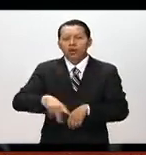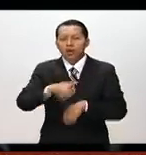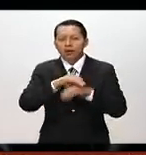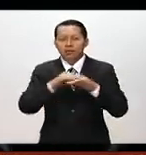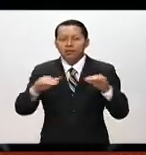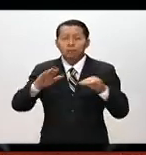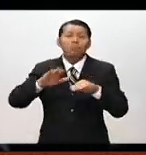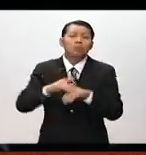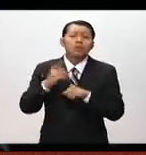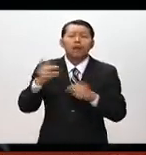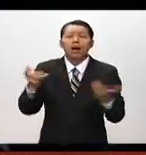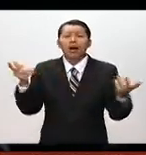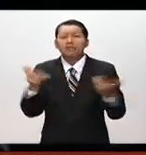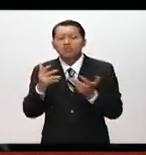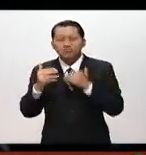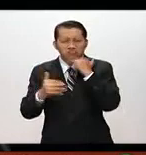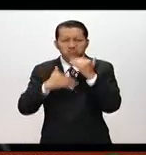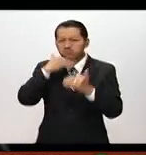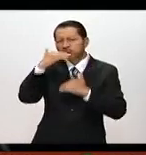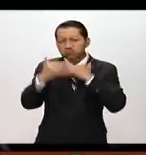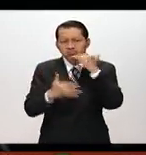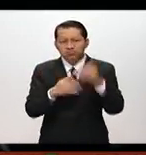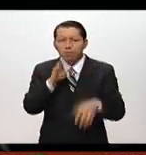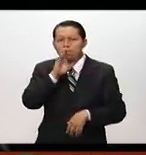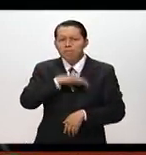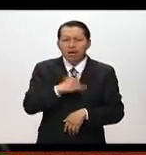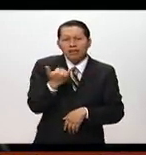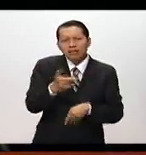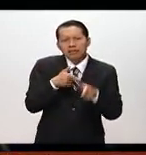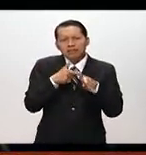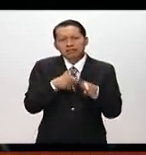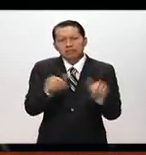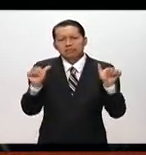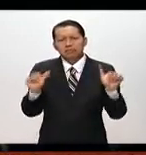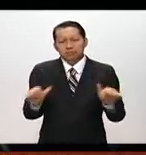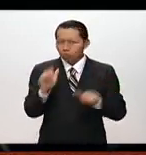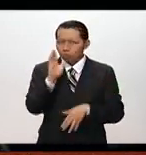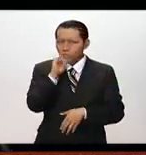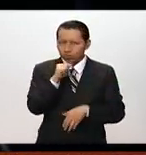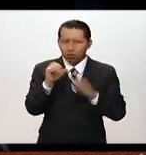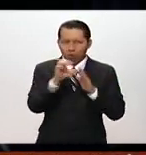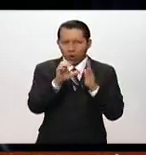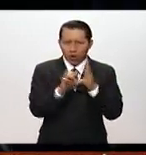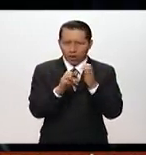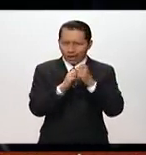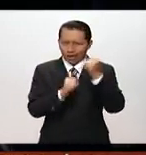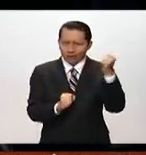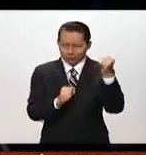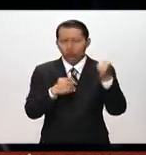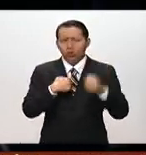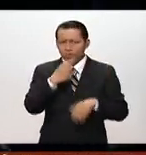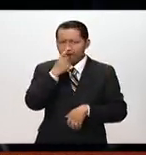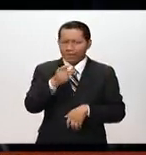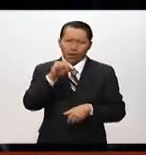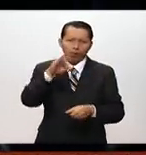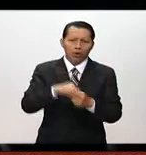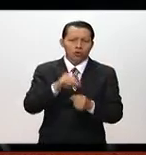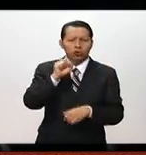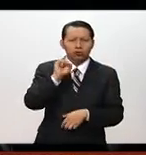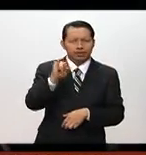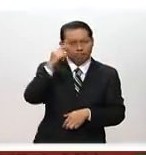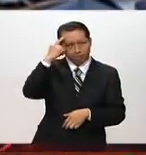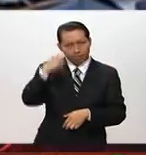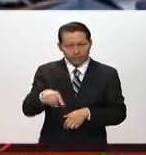crímenes impunemente. La sanción está prevista en la Constitución. Yo voto sí por destruir a la presidenta de la